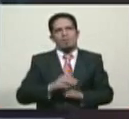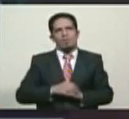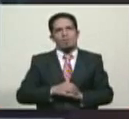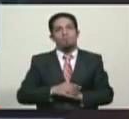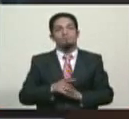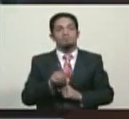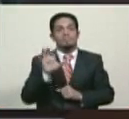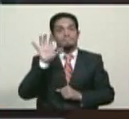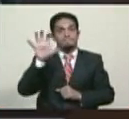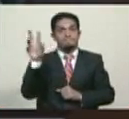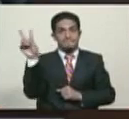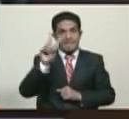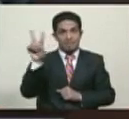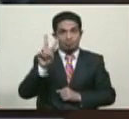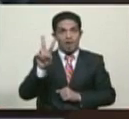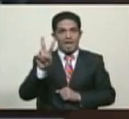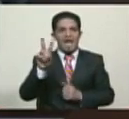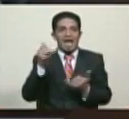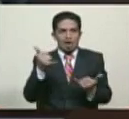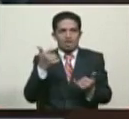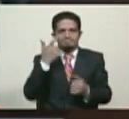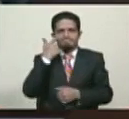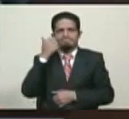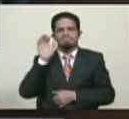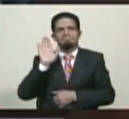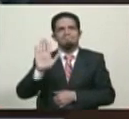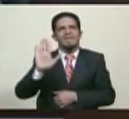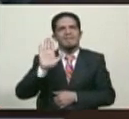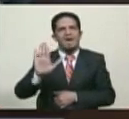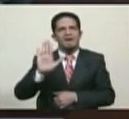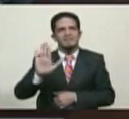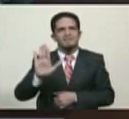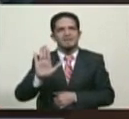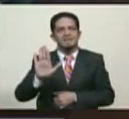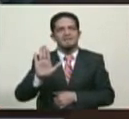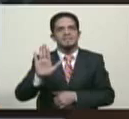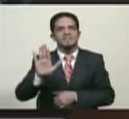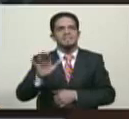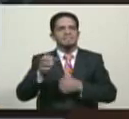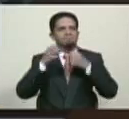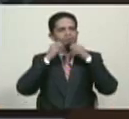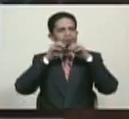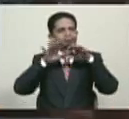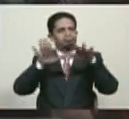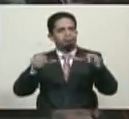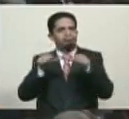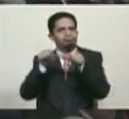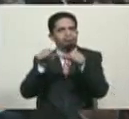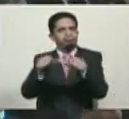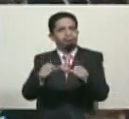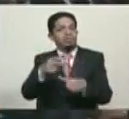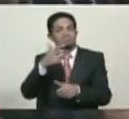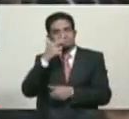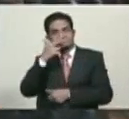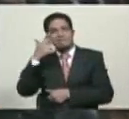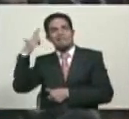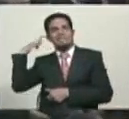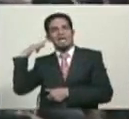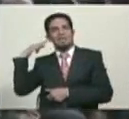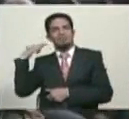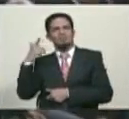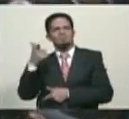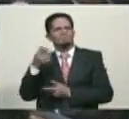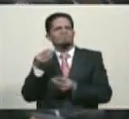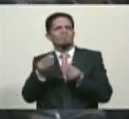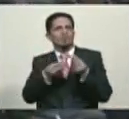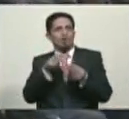no escapa de esa amenaza que, por cierto, se ha cernido y prolongado en estos tres últimos años con una hazaña